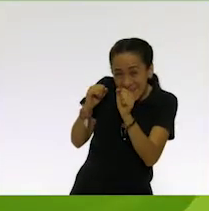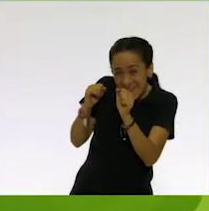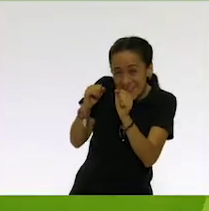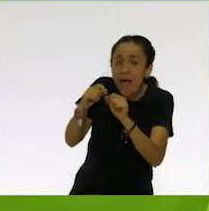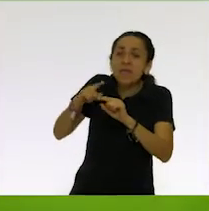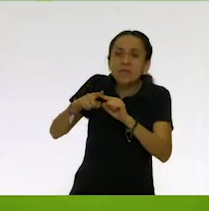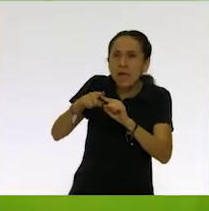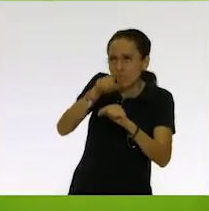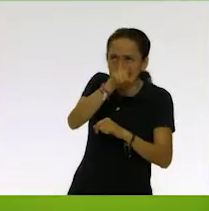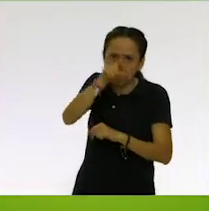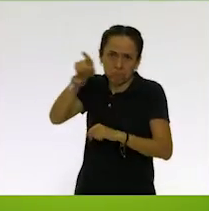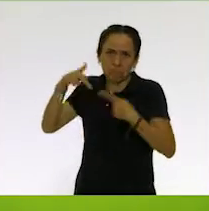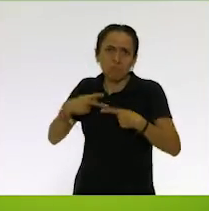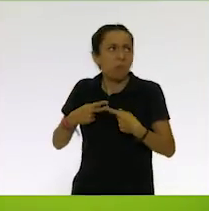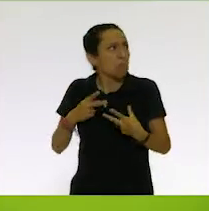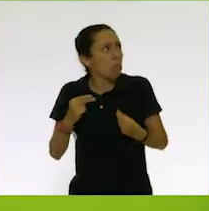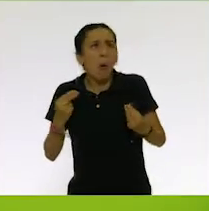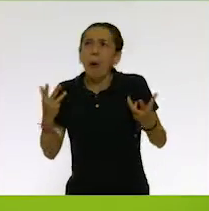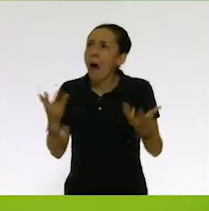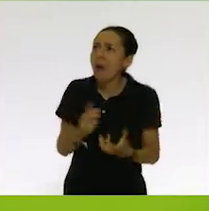tengo imaginación.